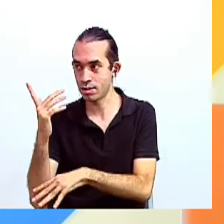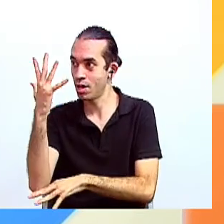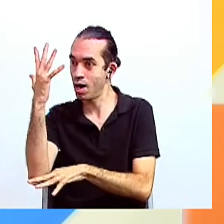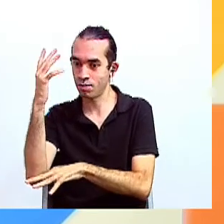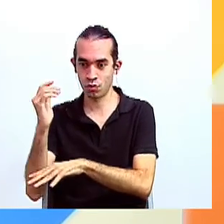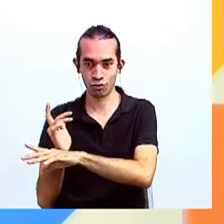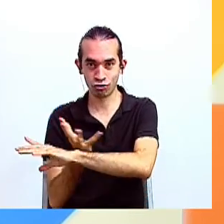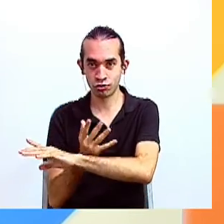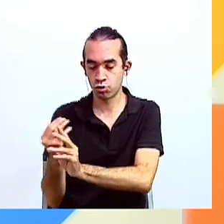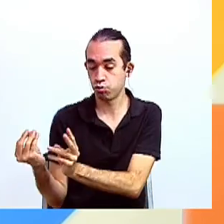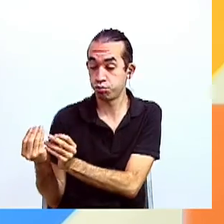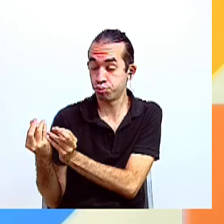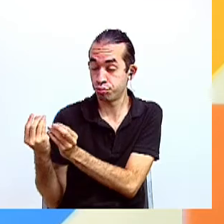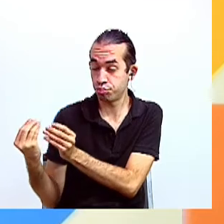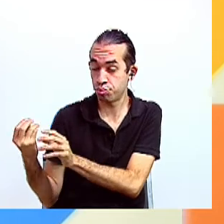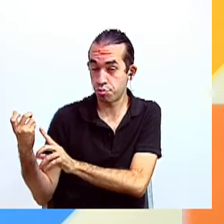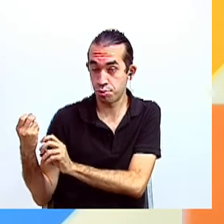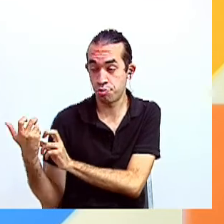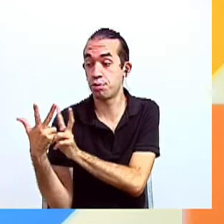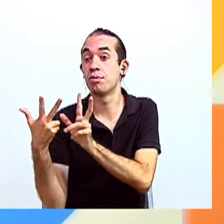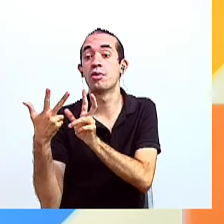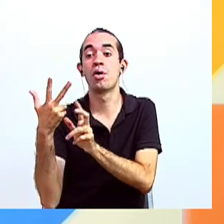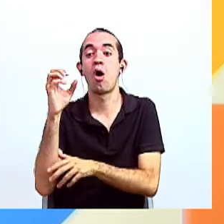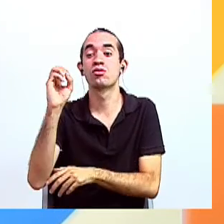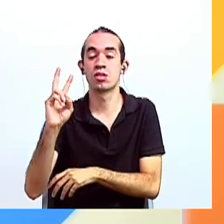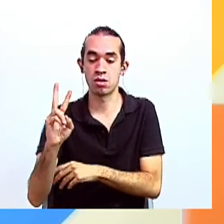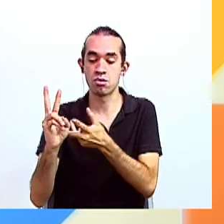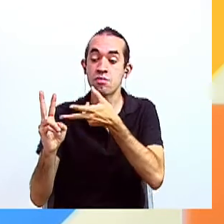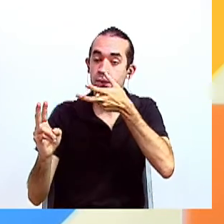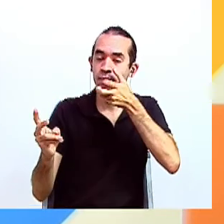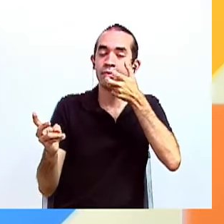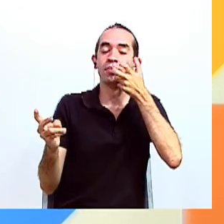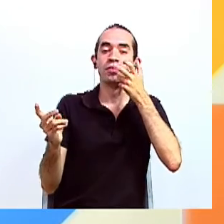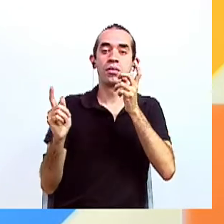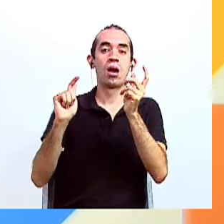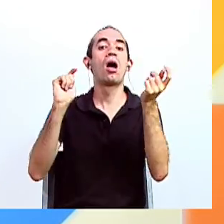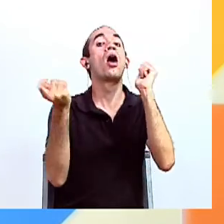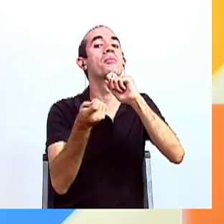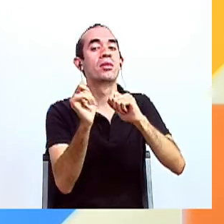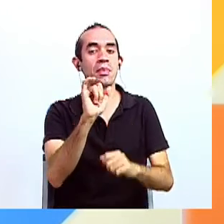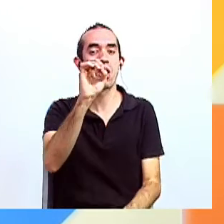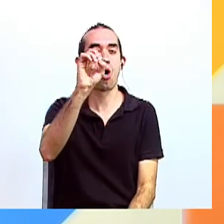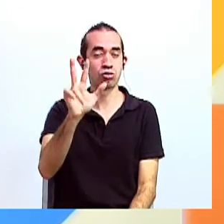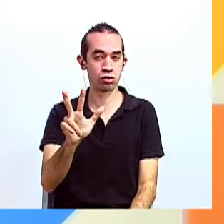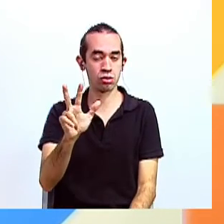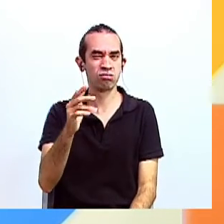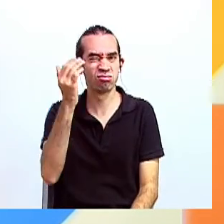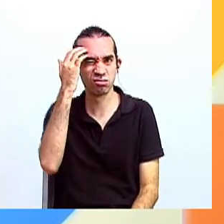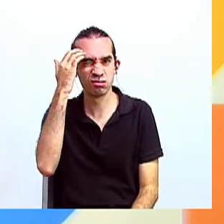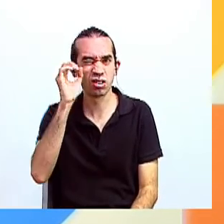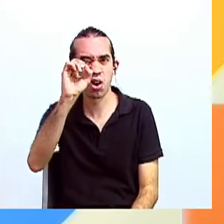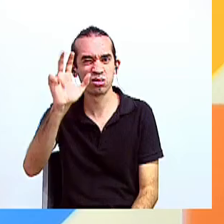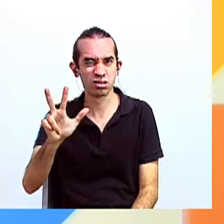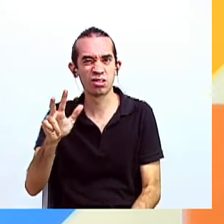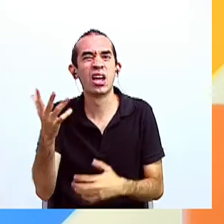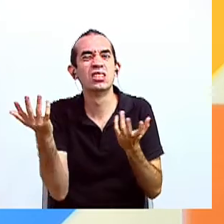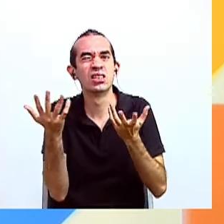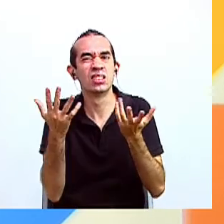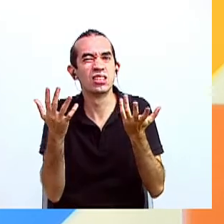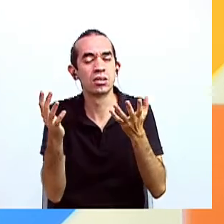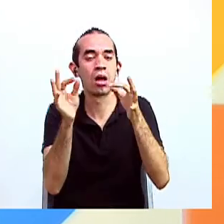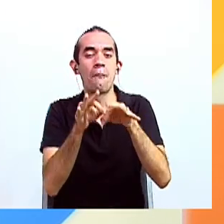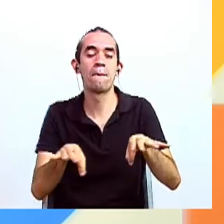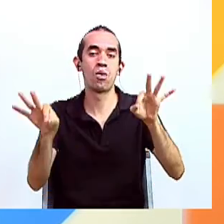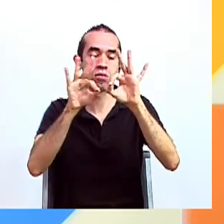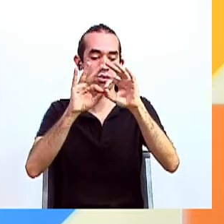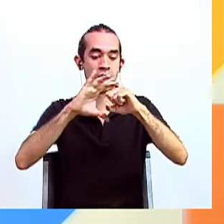papel muy importante cuando ocurre la conversión en ozono. ¿Han escuchado ustedes hablar del ozono y la importancia de